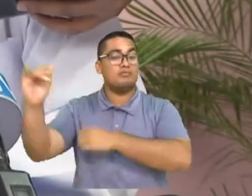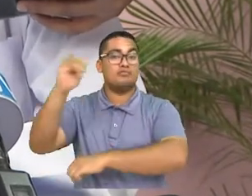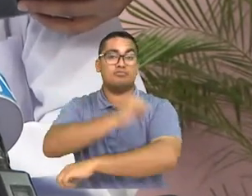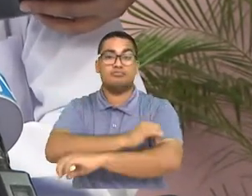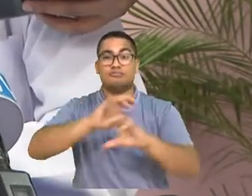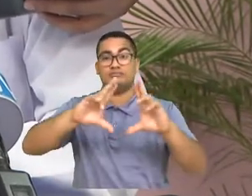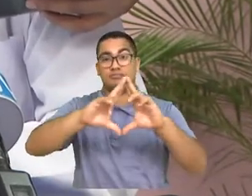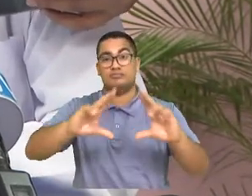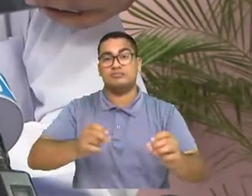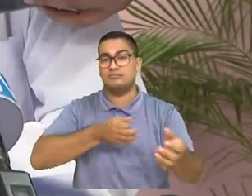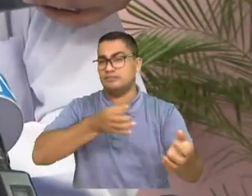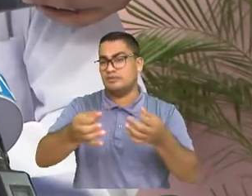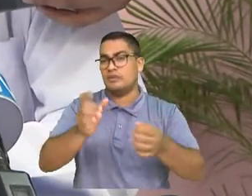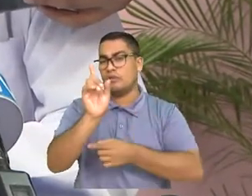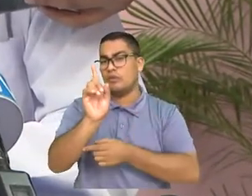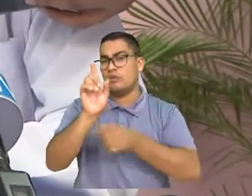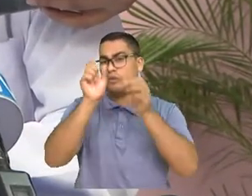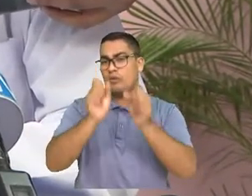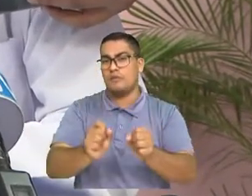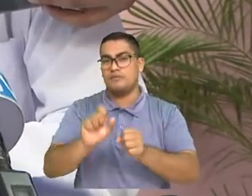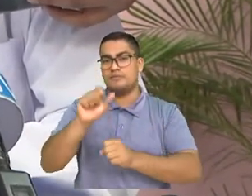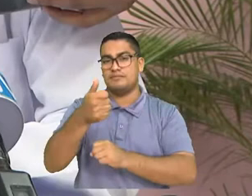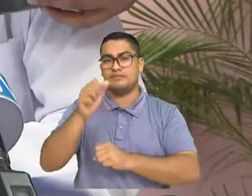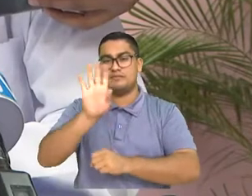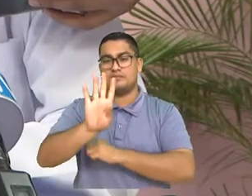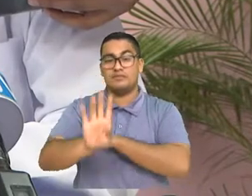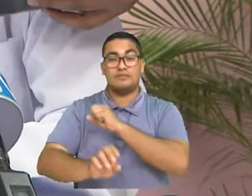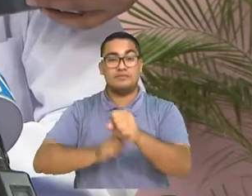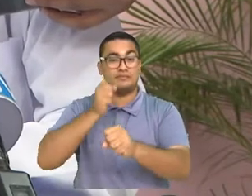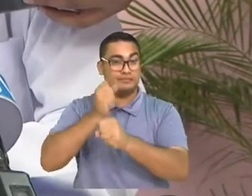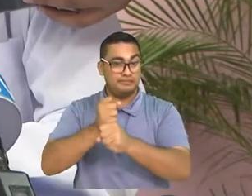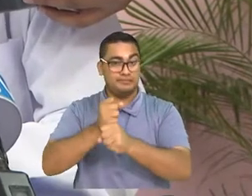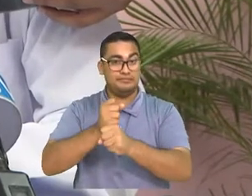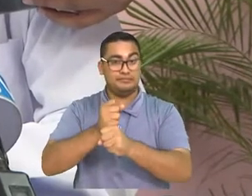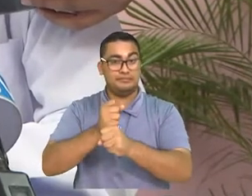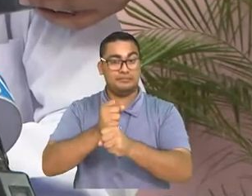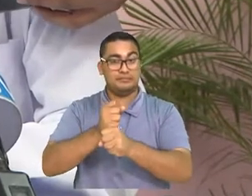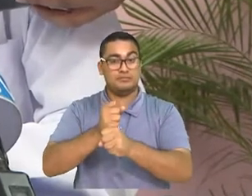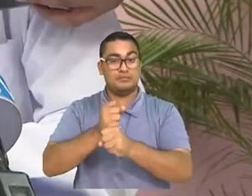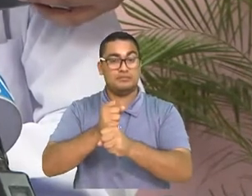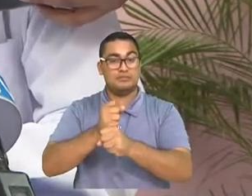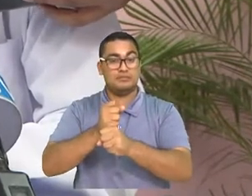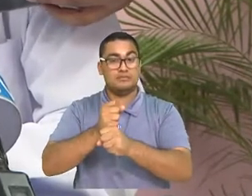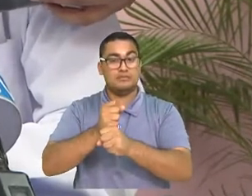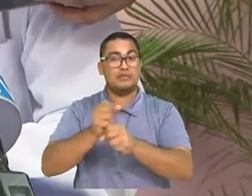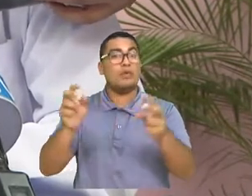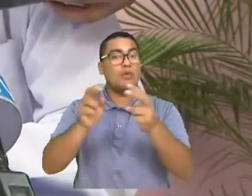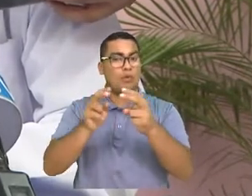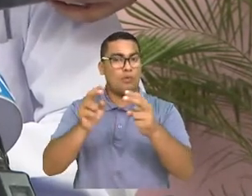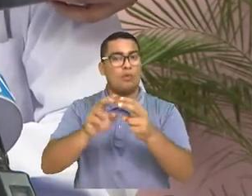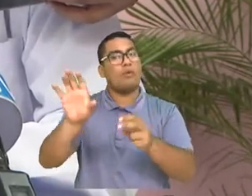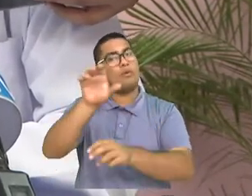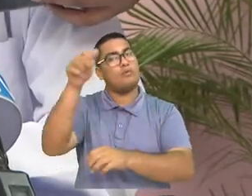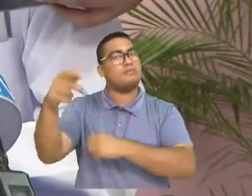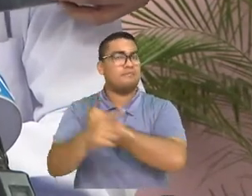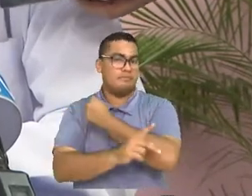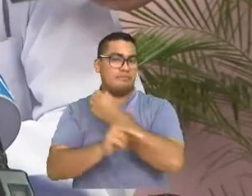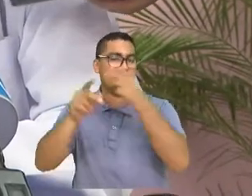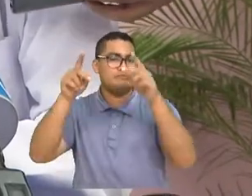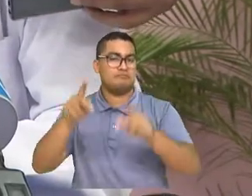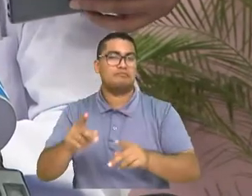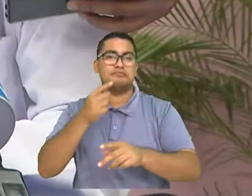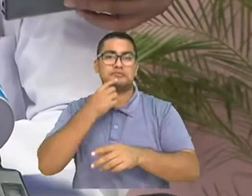Detallamos, un señor de 64 años de edad, contacto de un caso importado, que